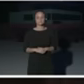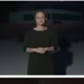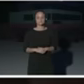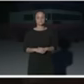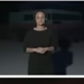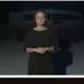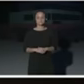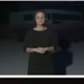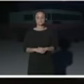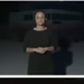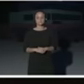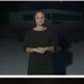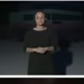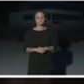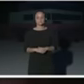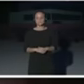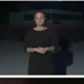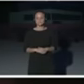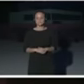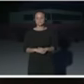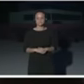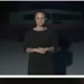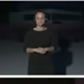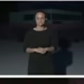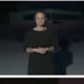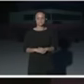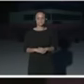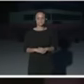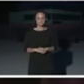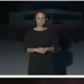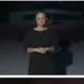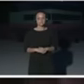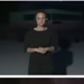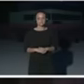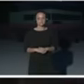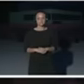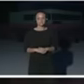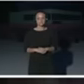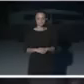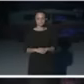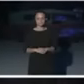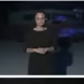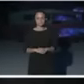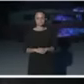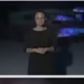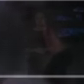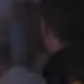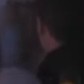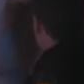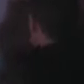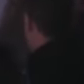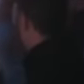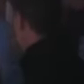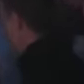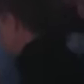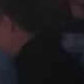cómo se ha movido a la derecha, a la izquierda, imparables estos diablos locos trónicos, dirigidos por Maxi Carvajal con al